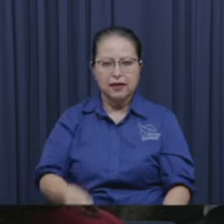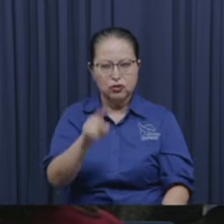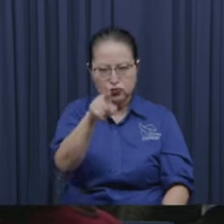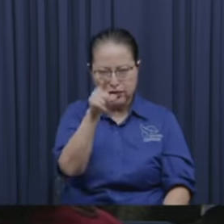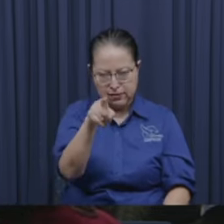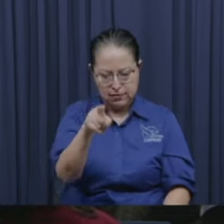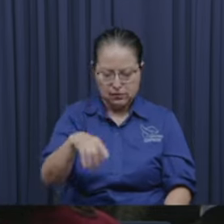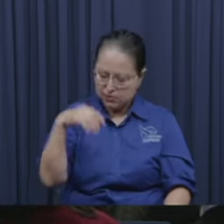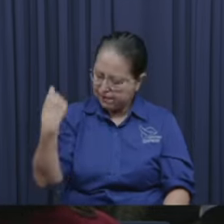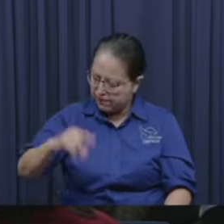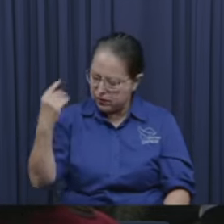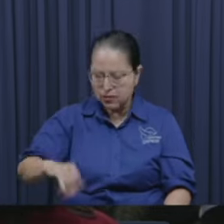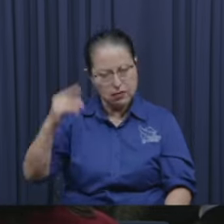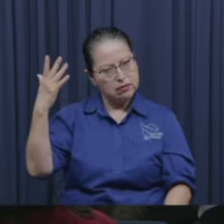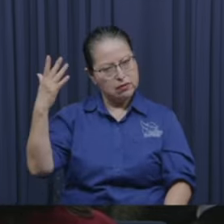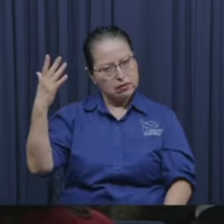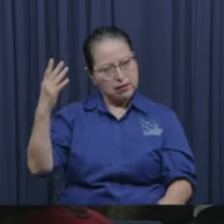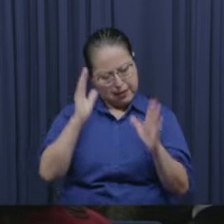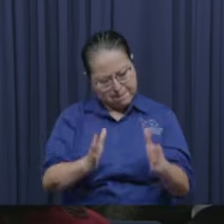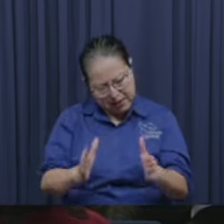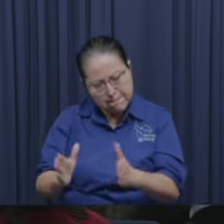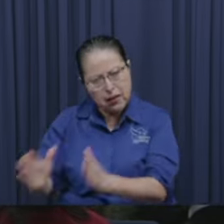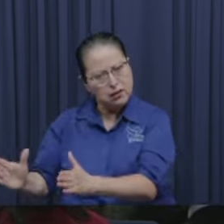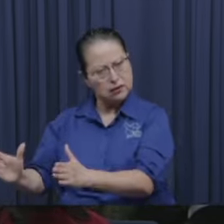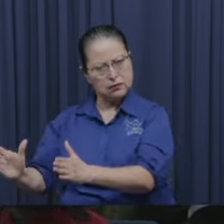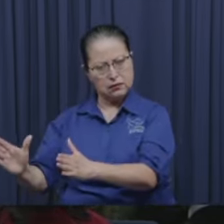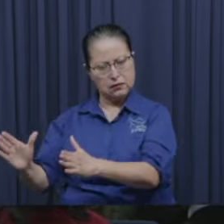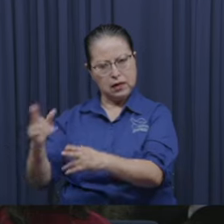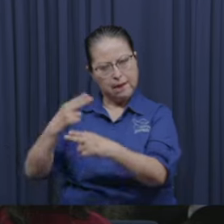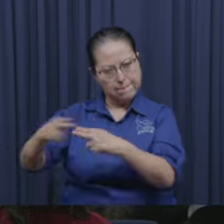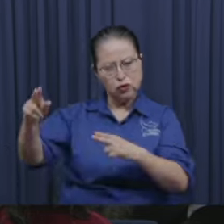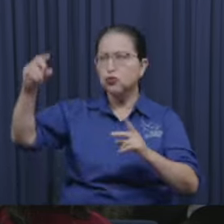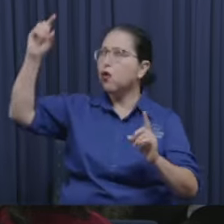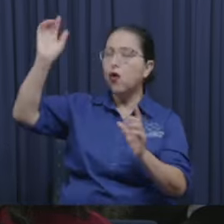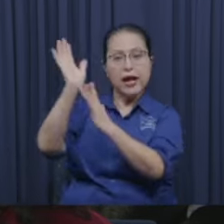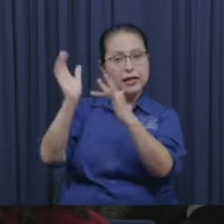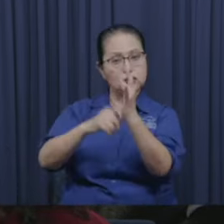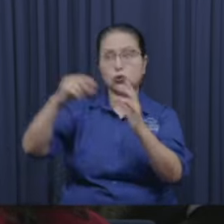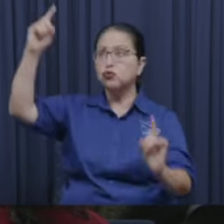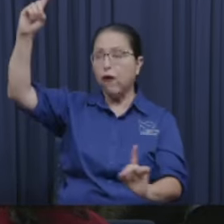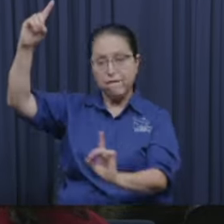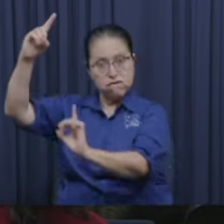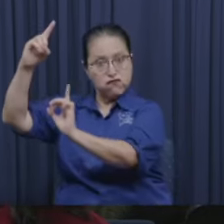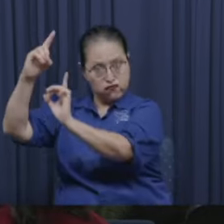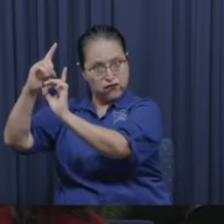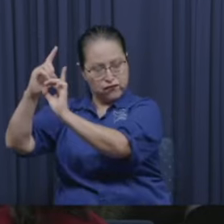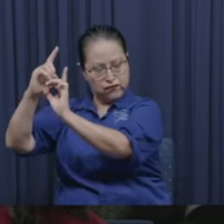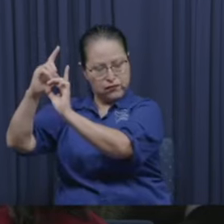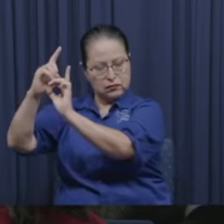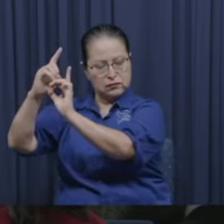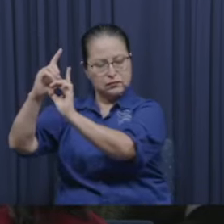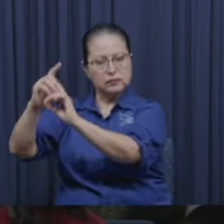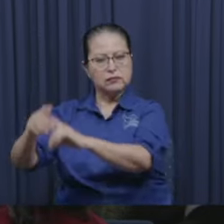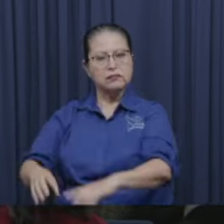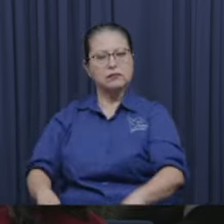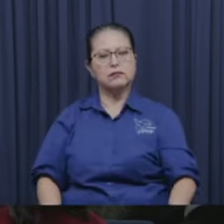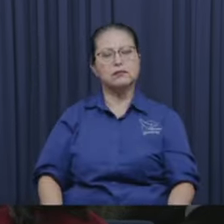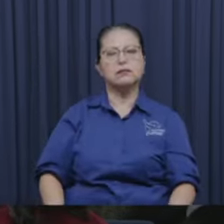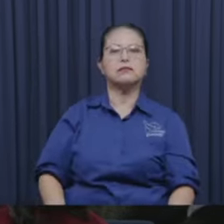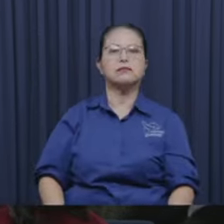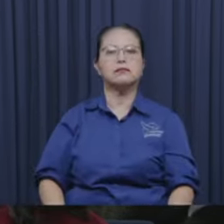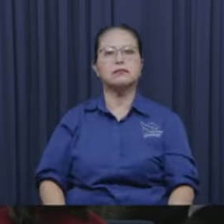apresurando para la venida del Señor Entonces en este orden de ideas espero que sean